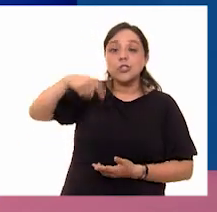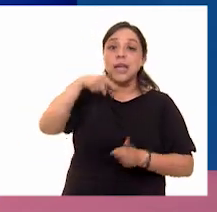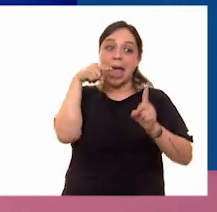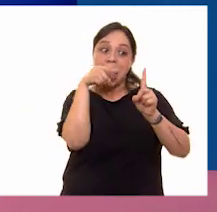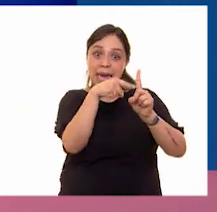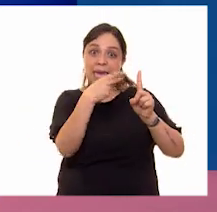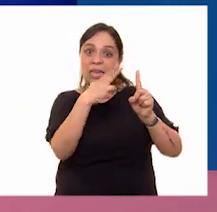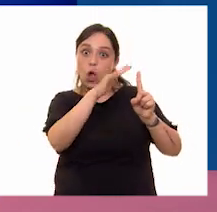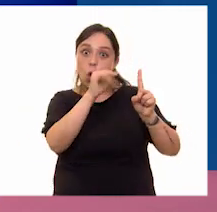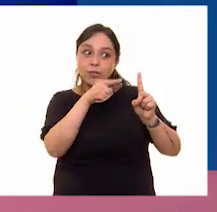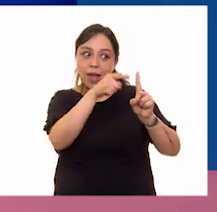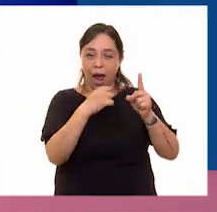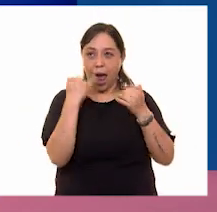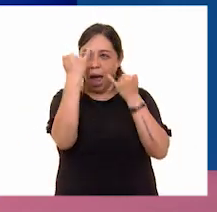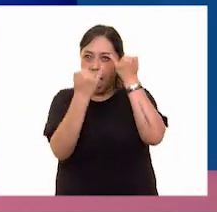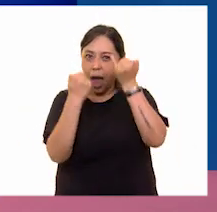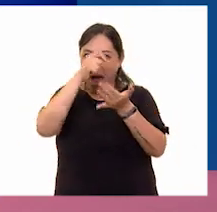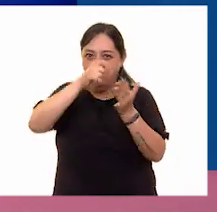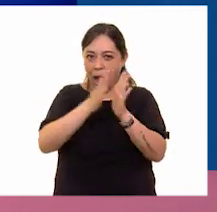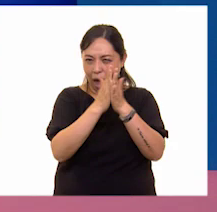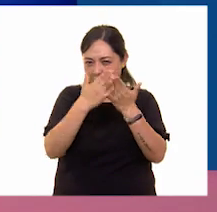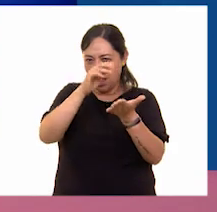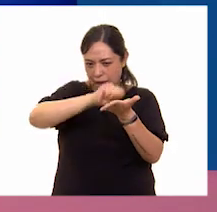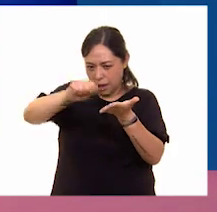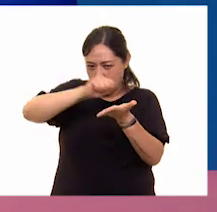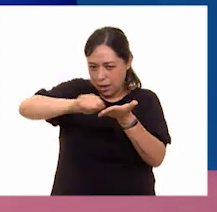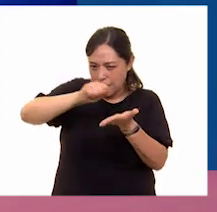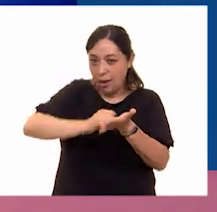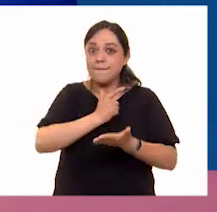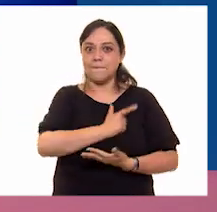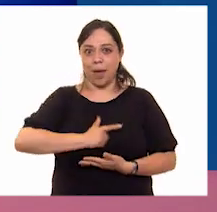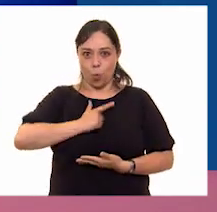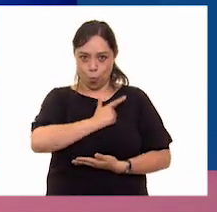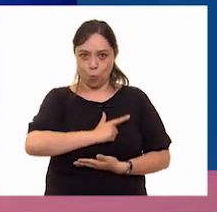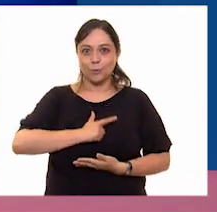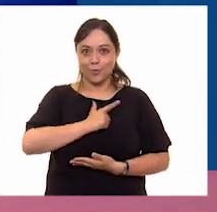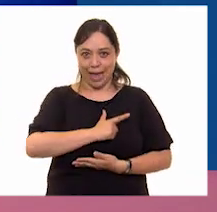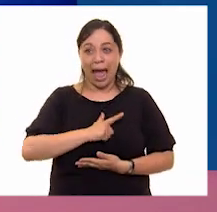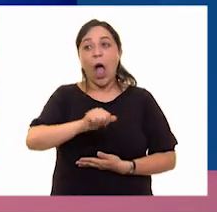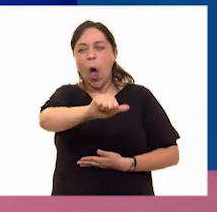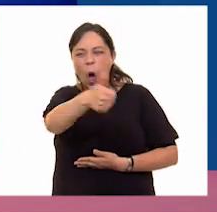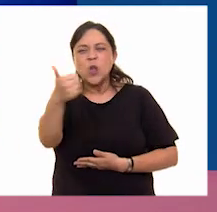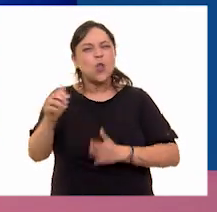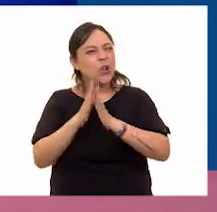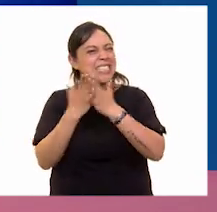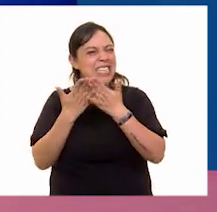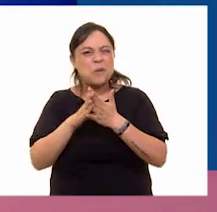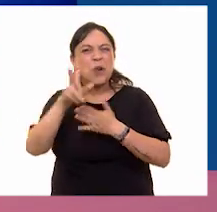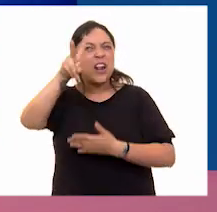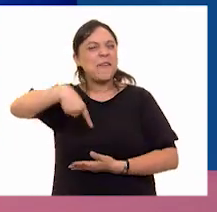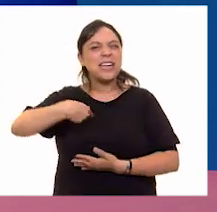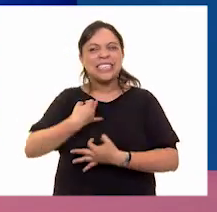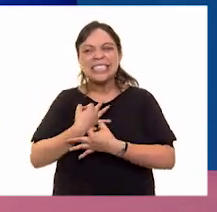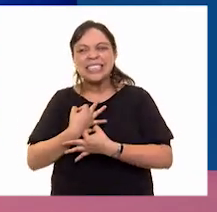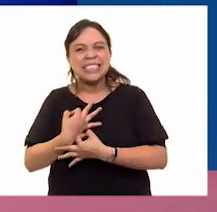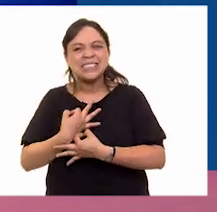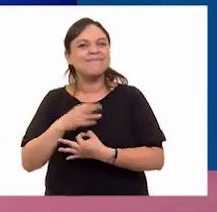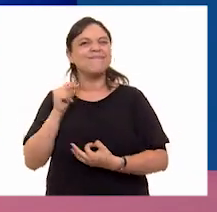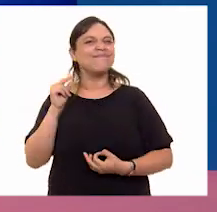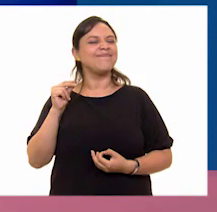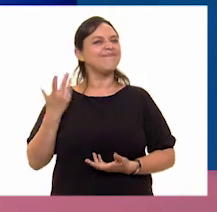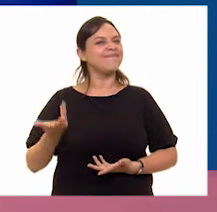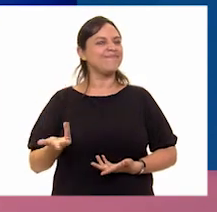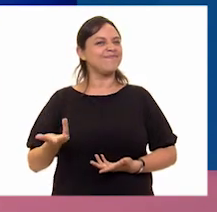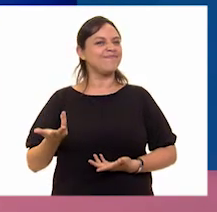gustan muchísimo, pero sí he visto otros libros y a veces como que no me llaman mucho la atención. O